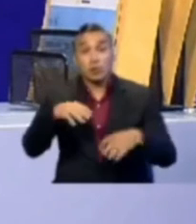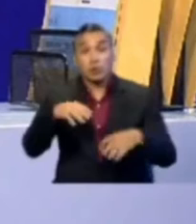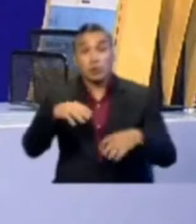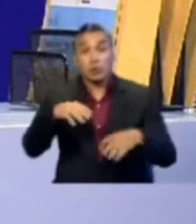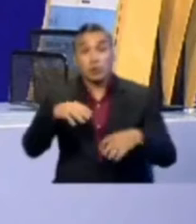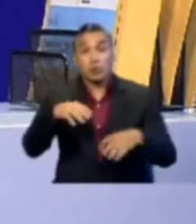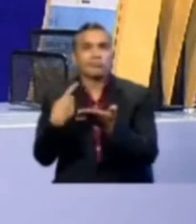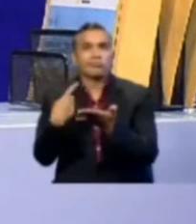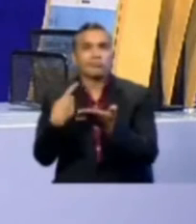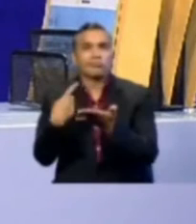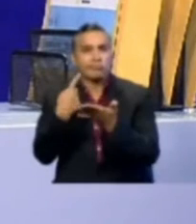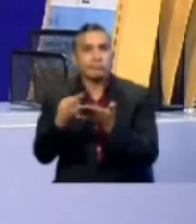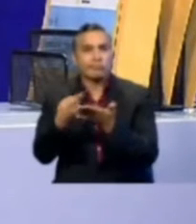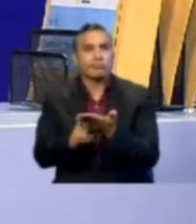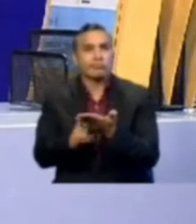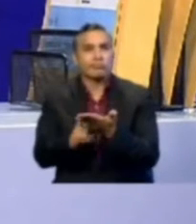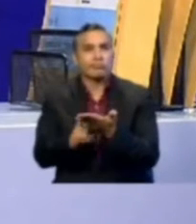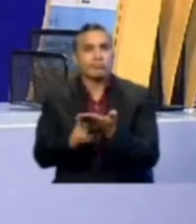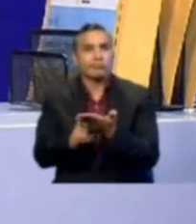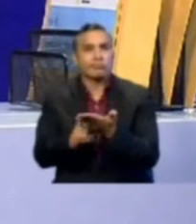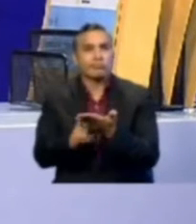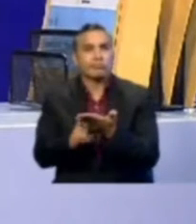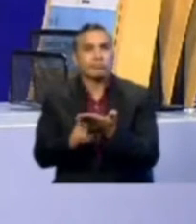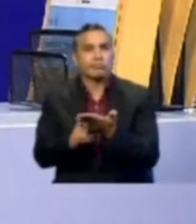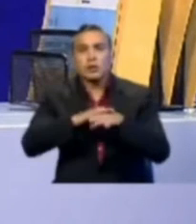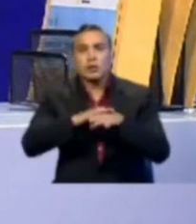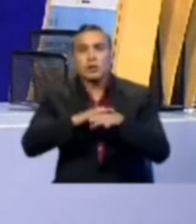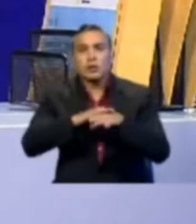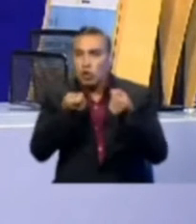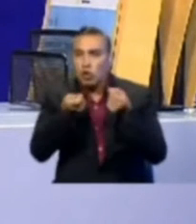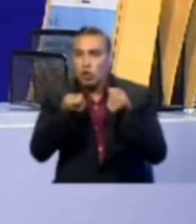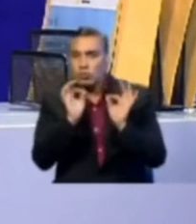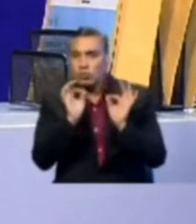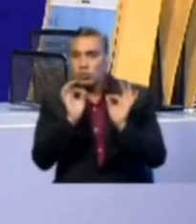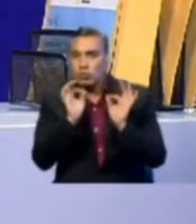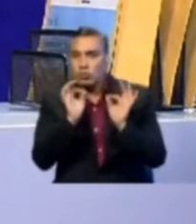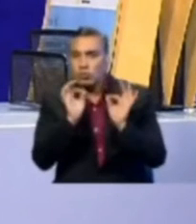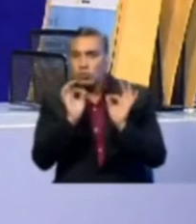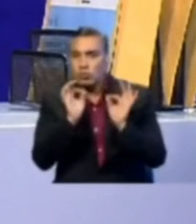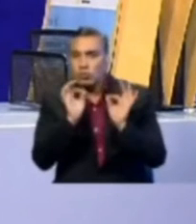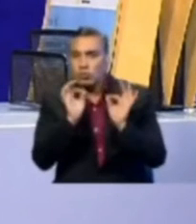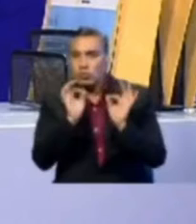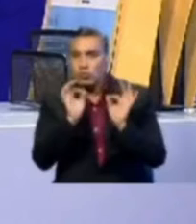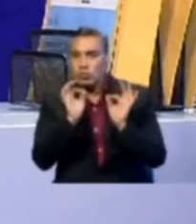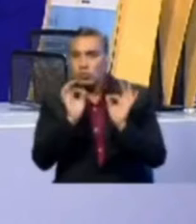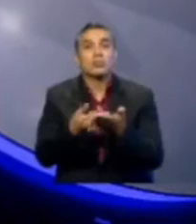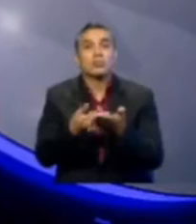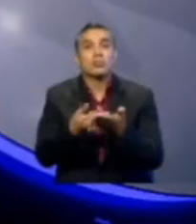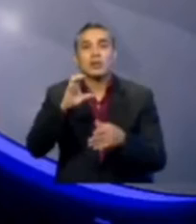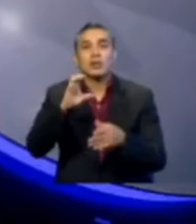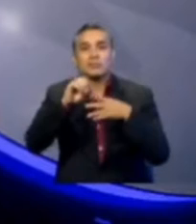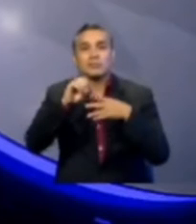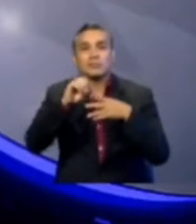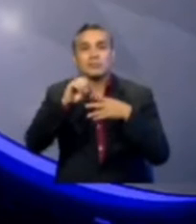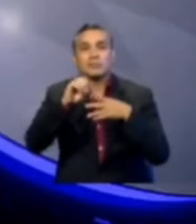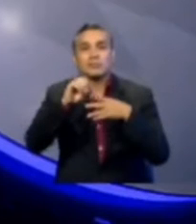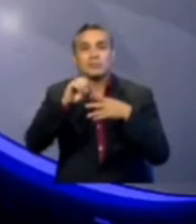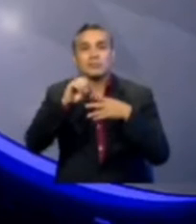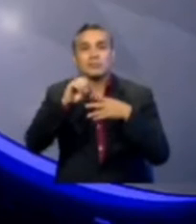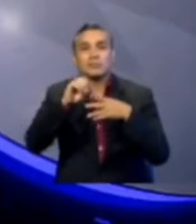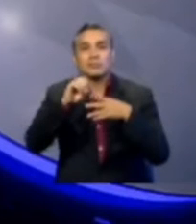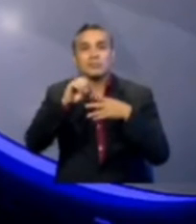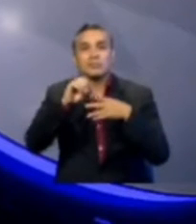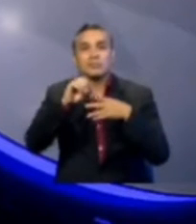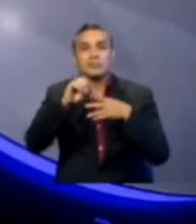un debate que plantea, por un lado, una estrategia de sobreregulación y, por otro, la posibilidad de eliminar la CNESID. ¿Cuál es su postura y qué